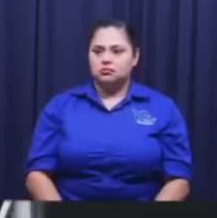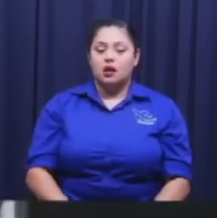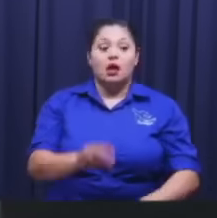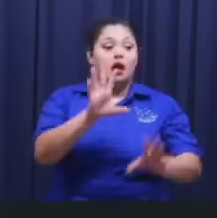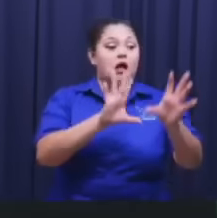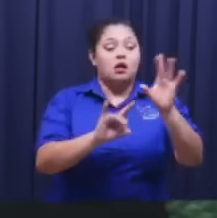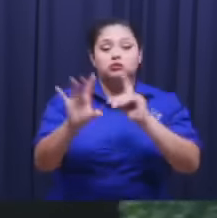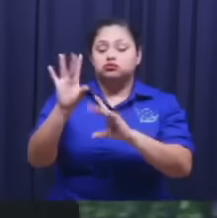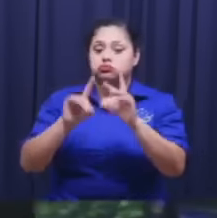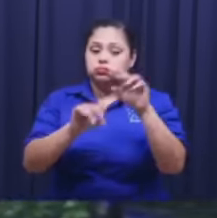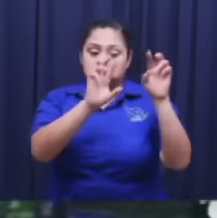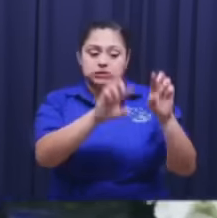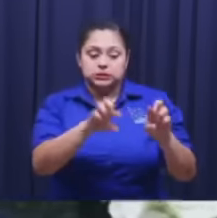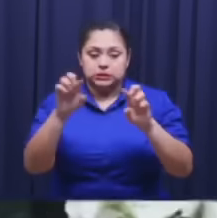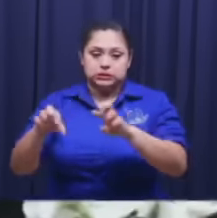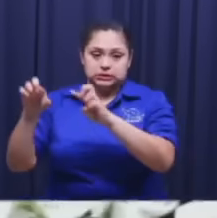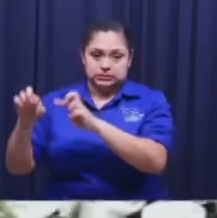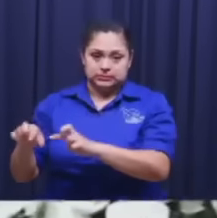Algunas personas